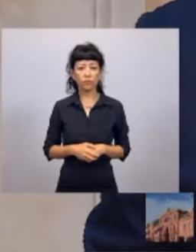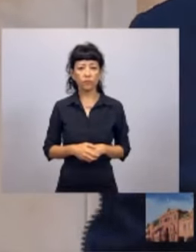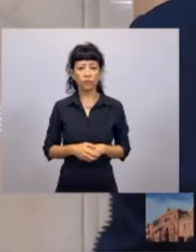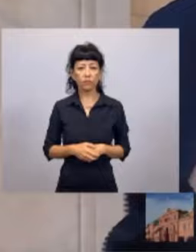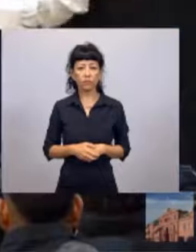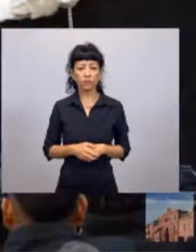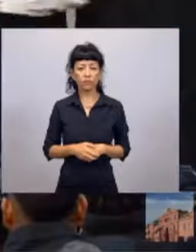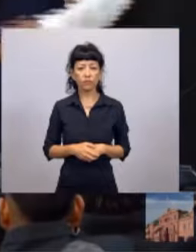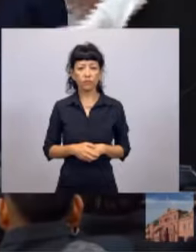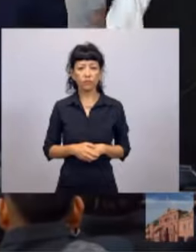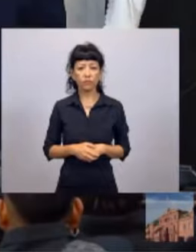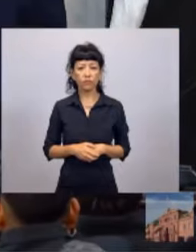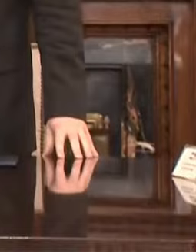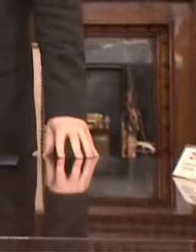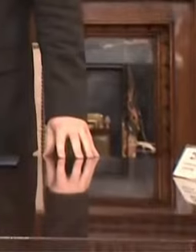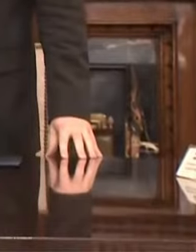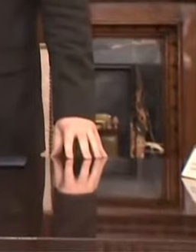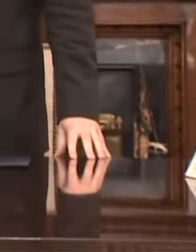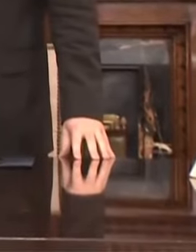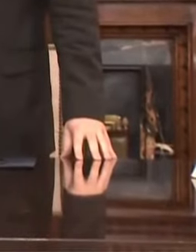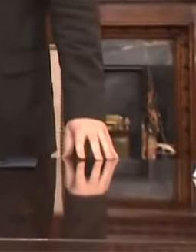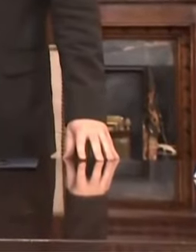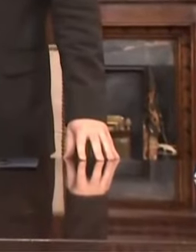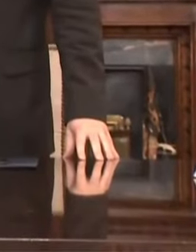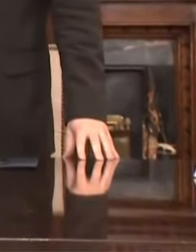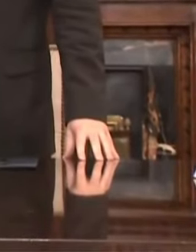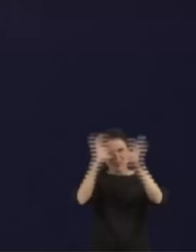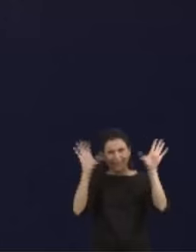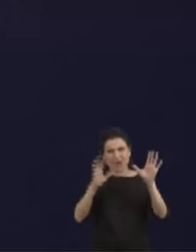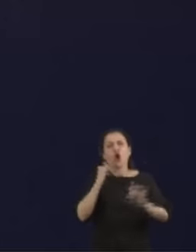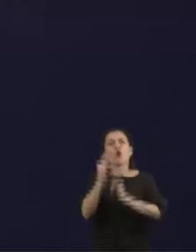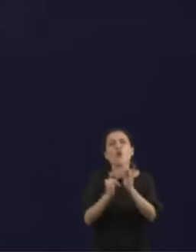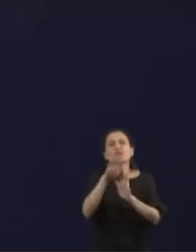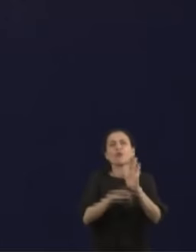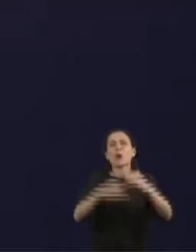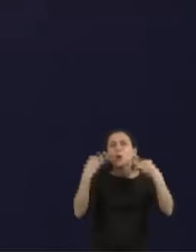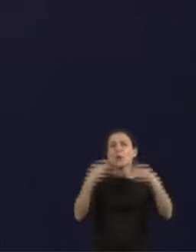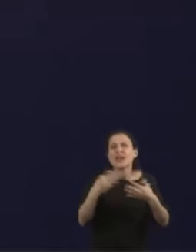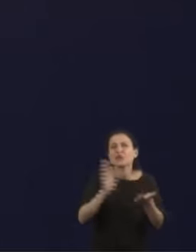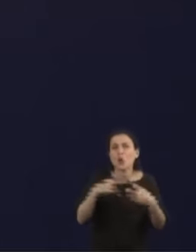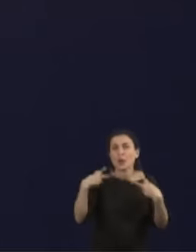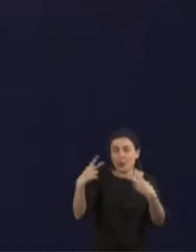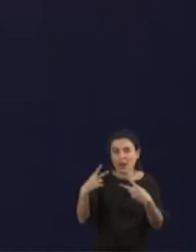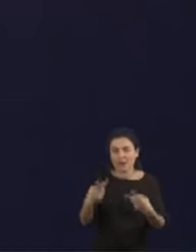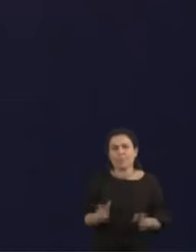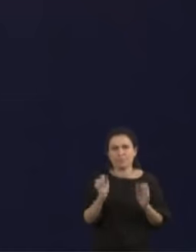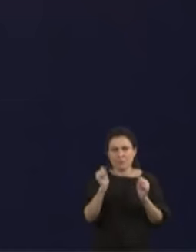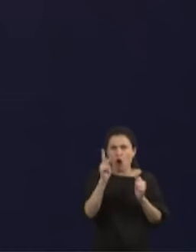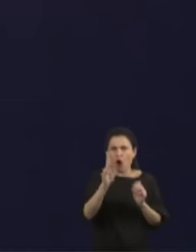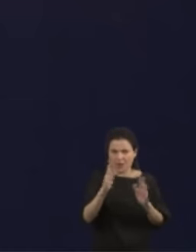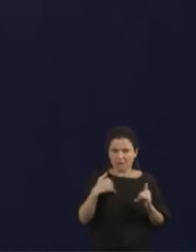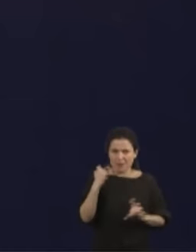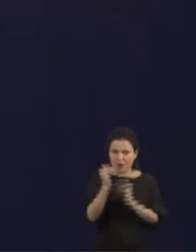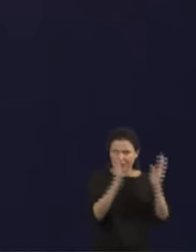y y y un país eh que hasta la ONU ha señalado por graves incumplimientos de los derechos humanos y al que incluso el